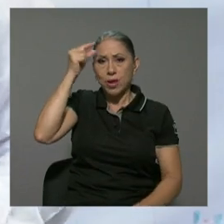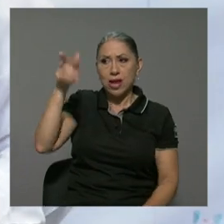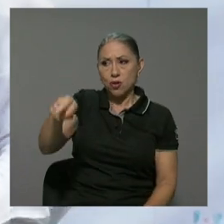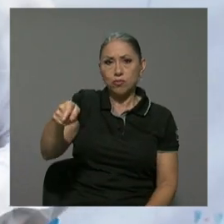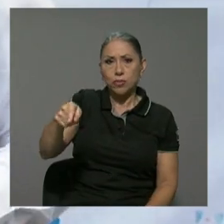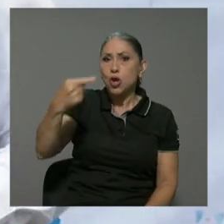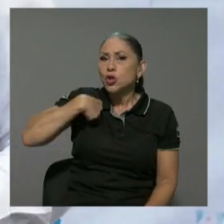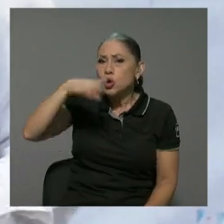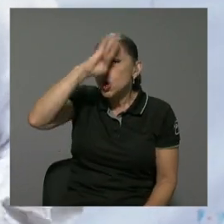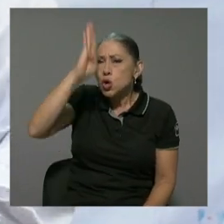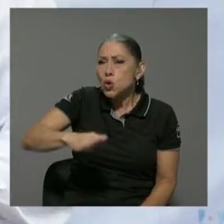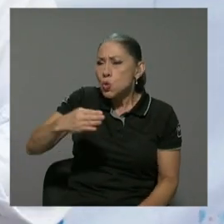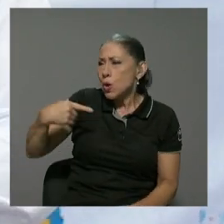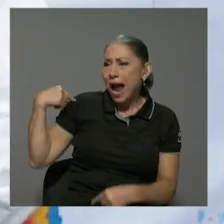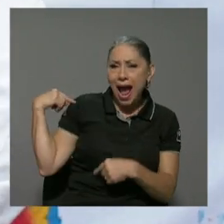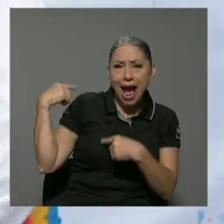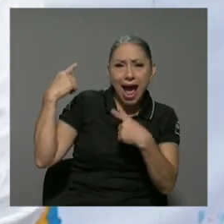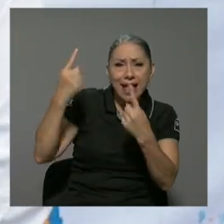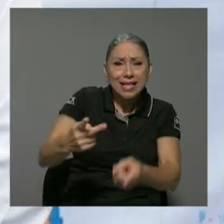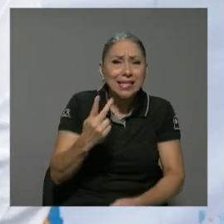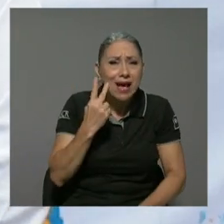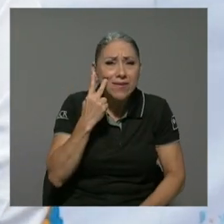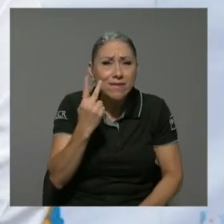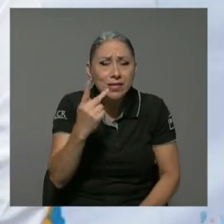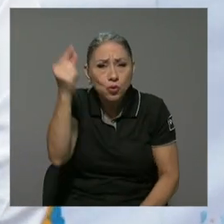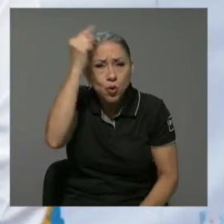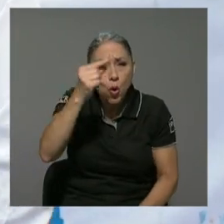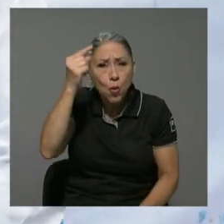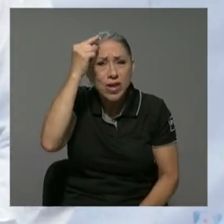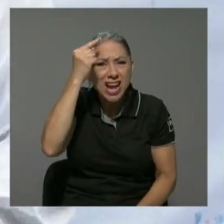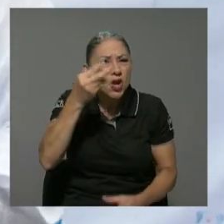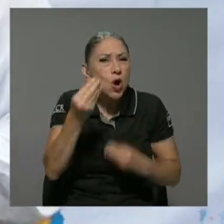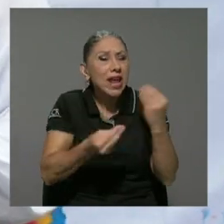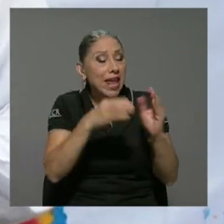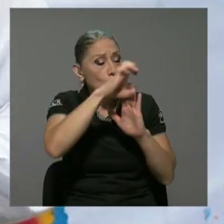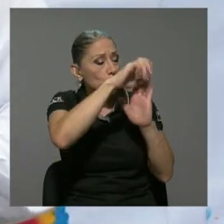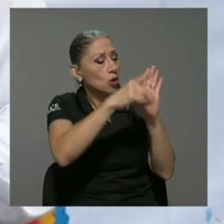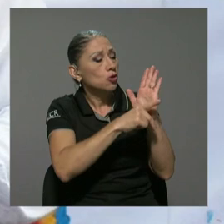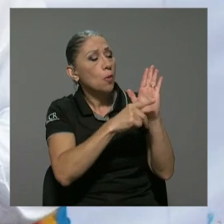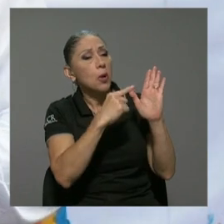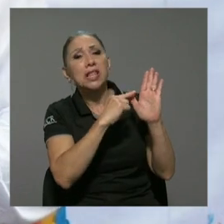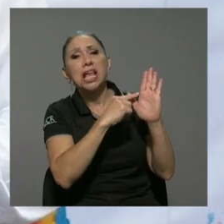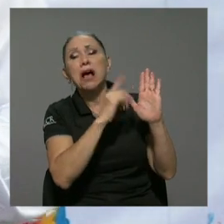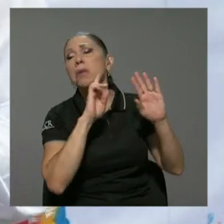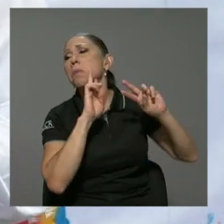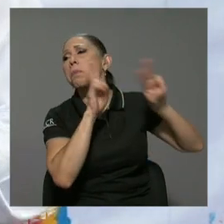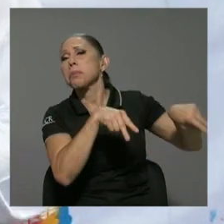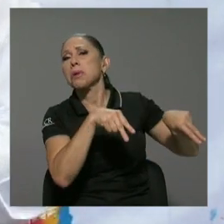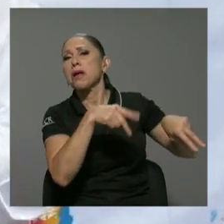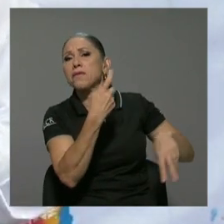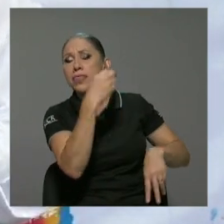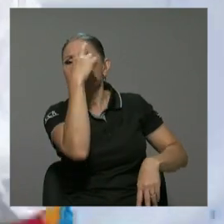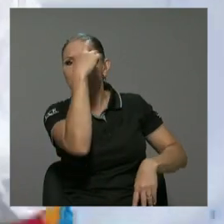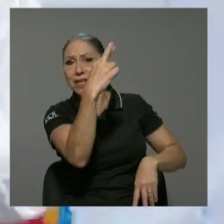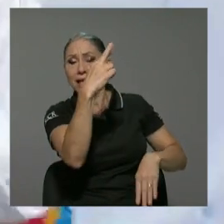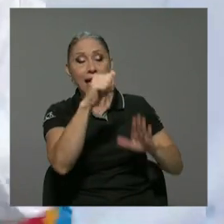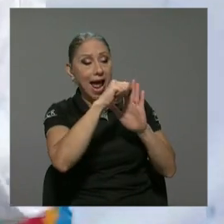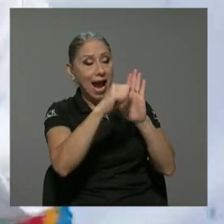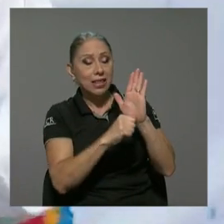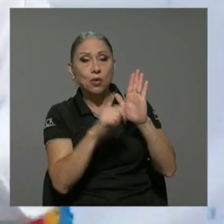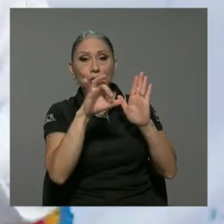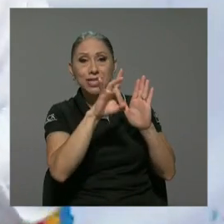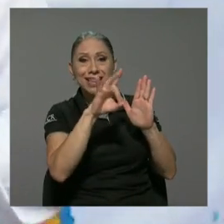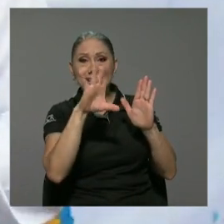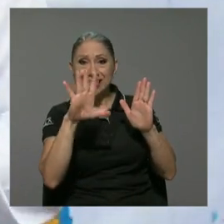visto un gobierno que irrespete de esta forma la Constitución Política de la República. Por un lado, la Constitución Política de la República en el artículo